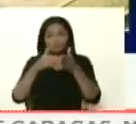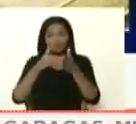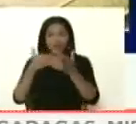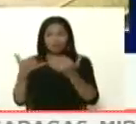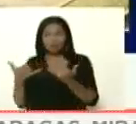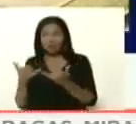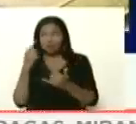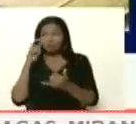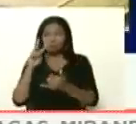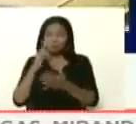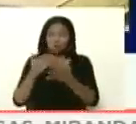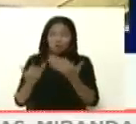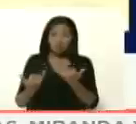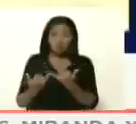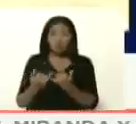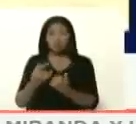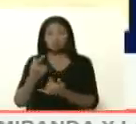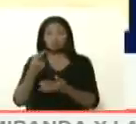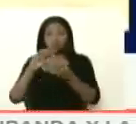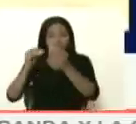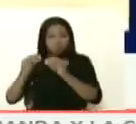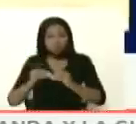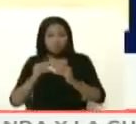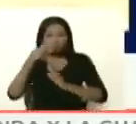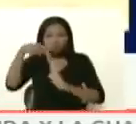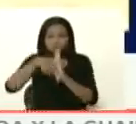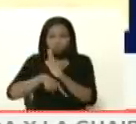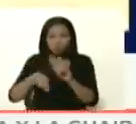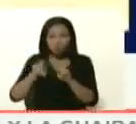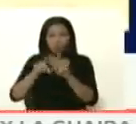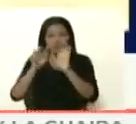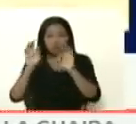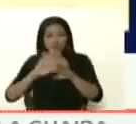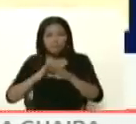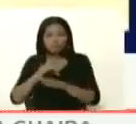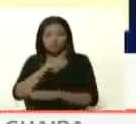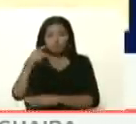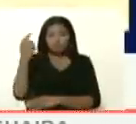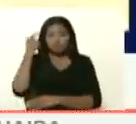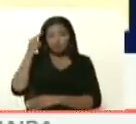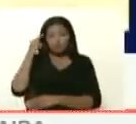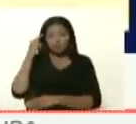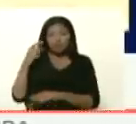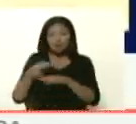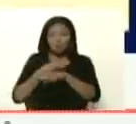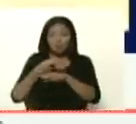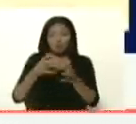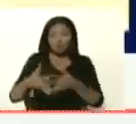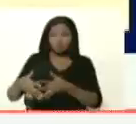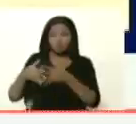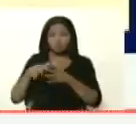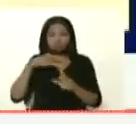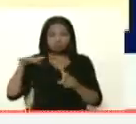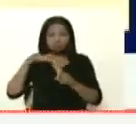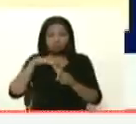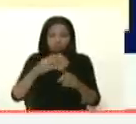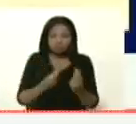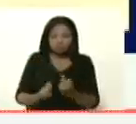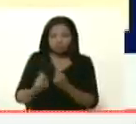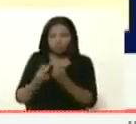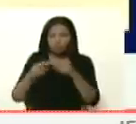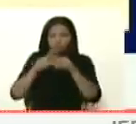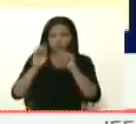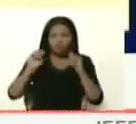bueno, por allí en fase de recuperación profunda, porque ustedes saben que el gobierno de Estados Unidos nos persigue el dinero